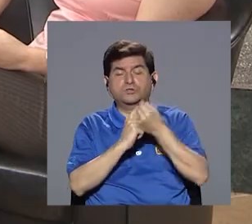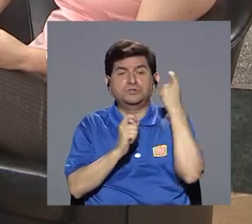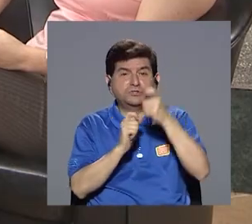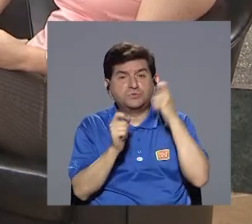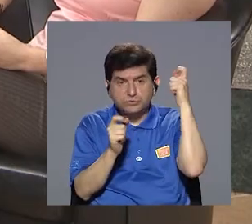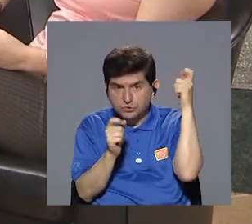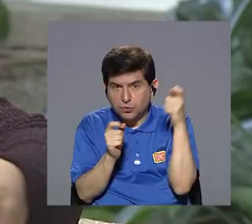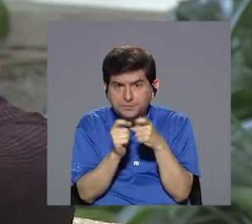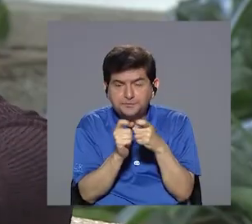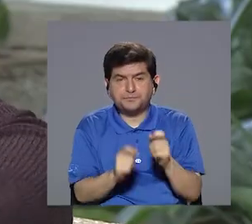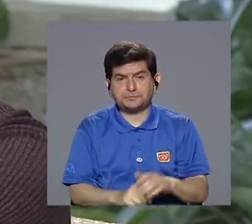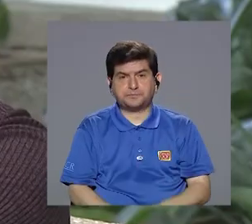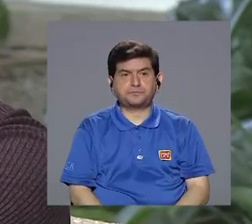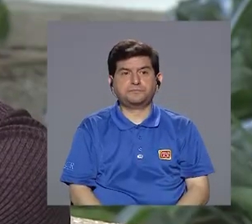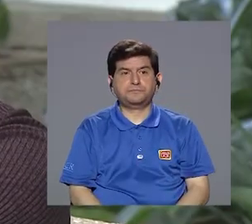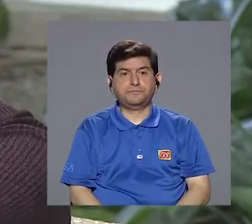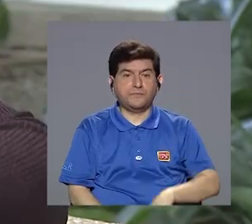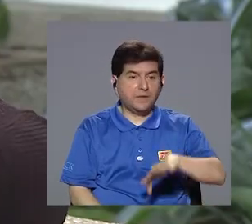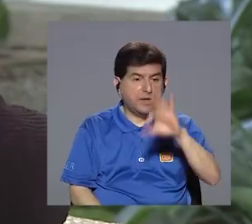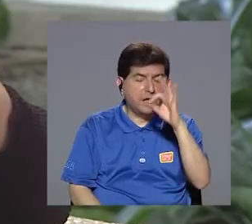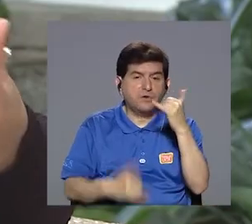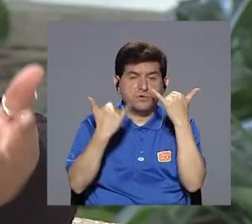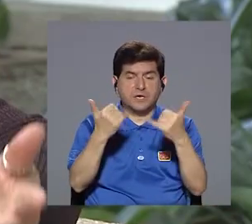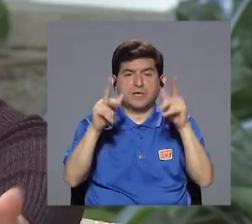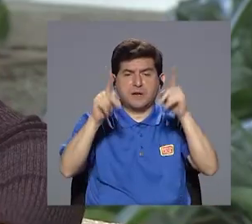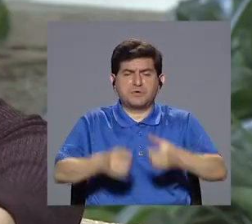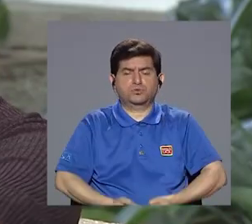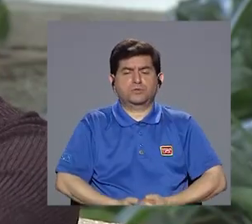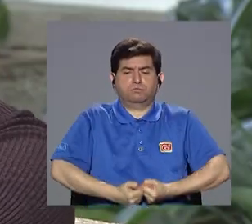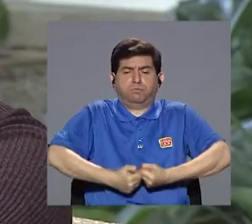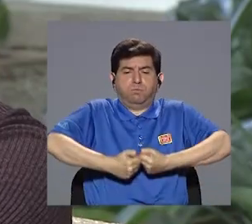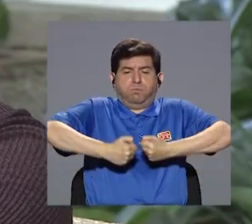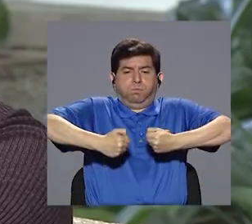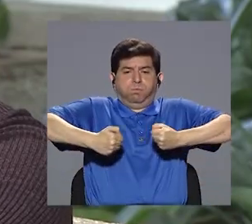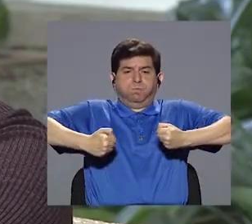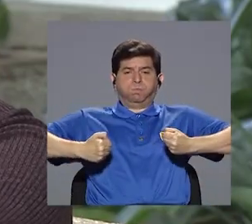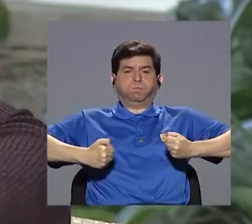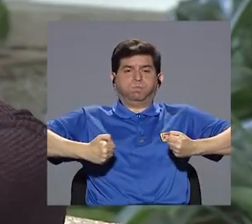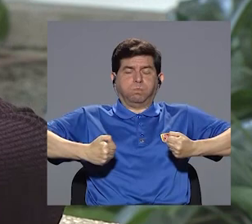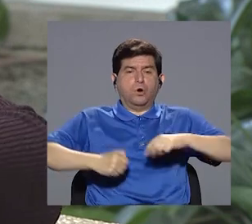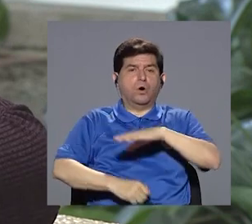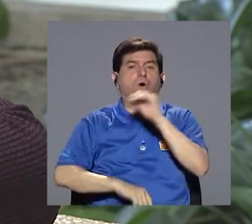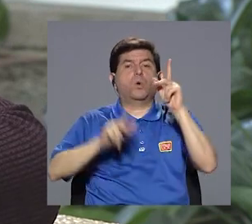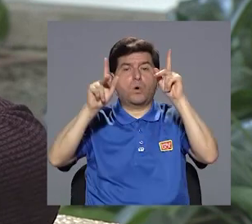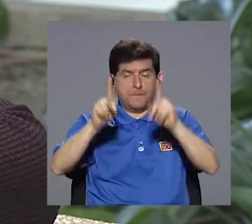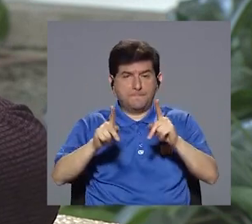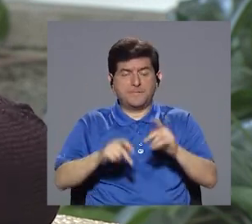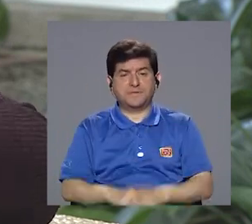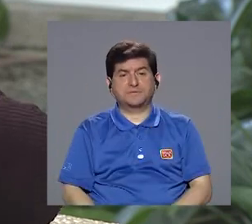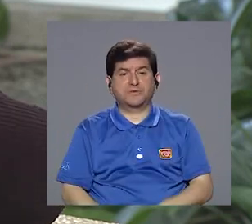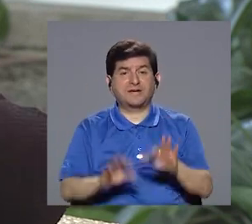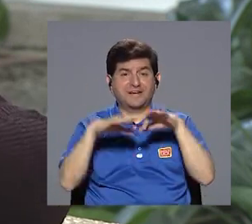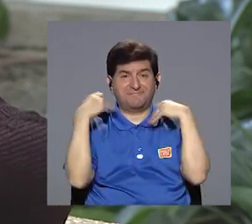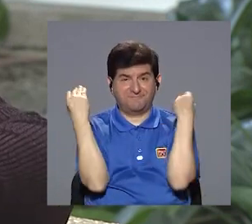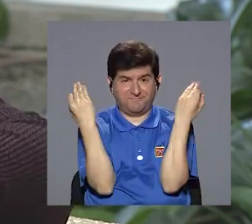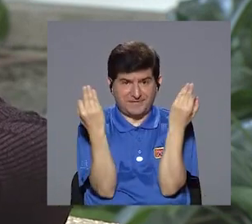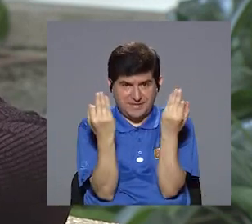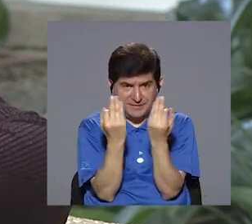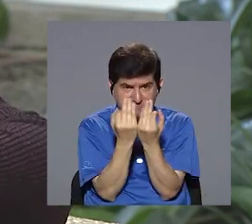situación particular, hemos encontrado a otros con sobrepeso, hemos encontrado a otros cuyas